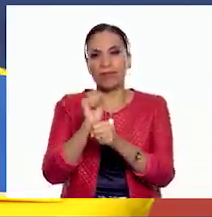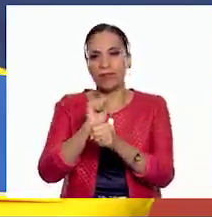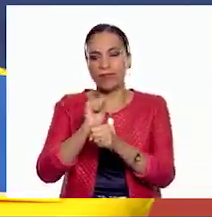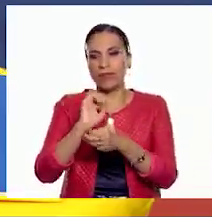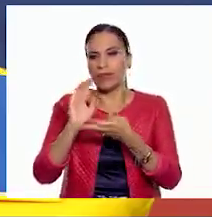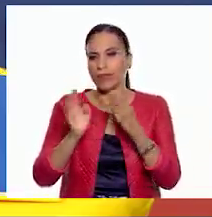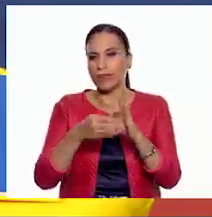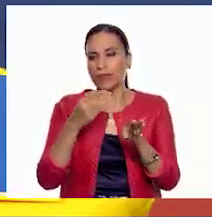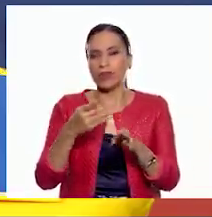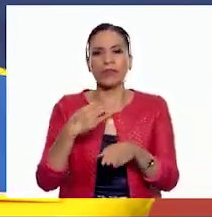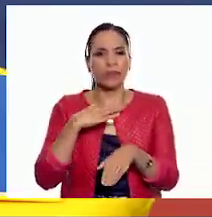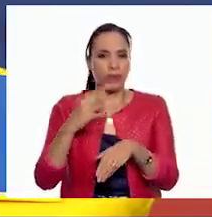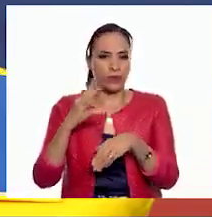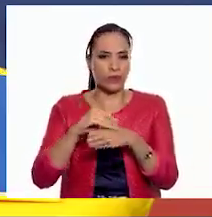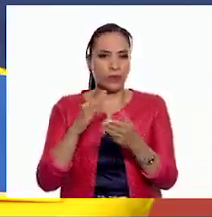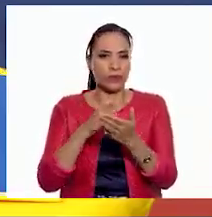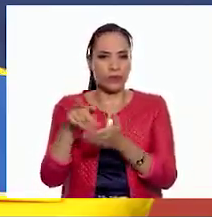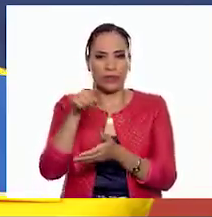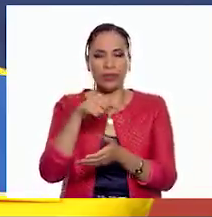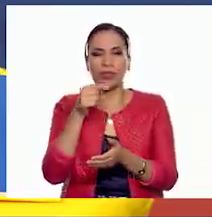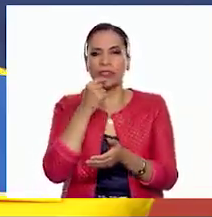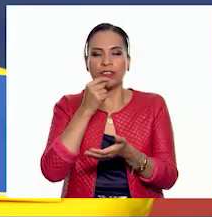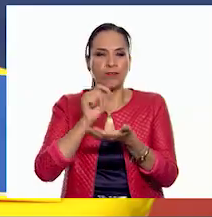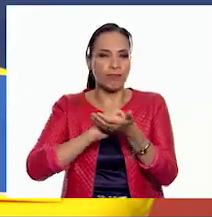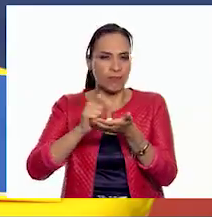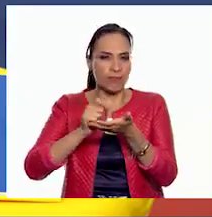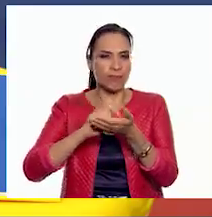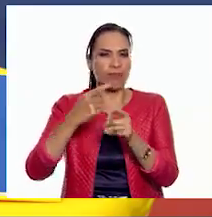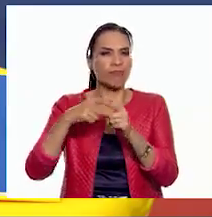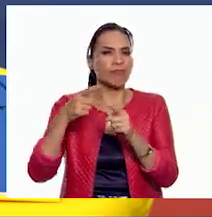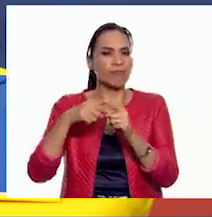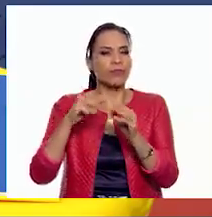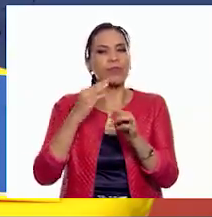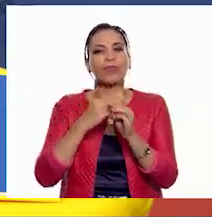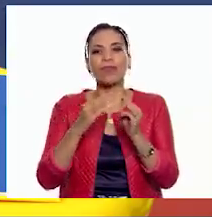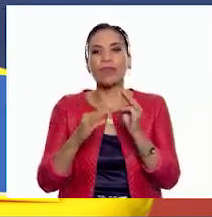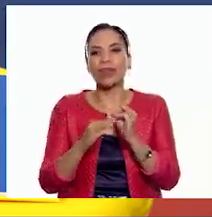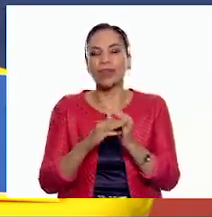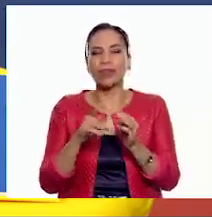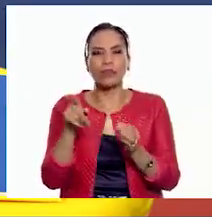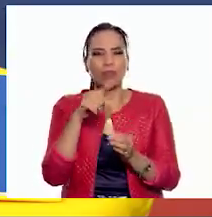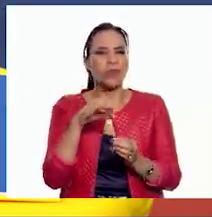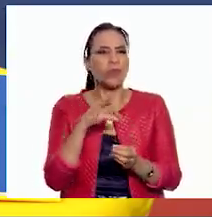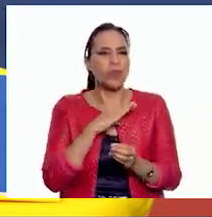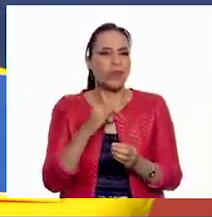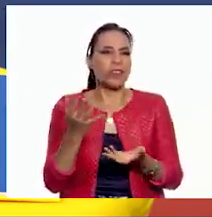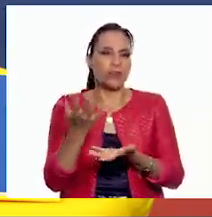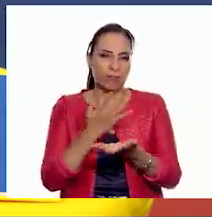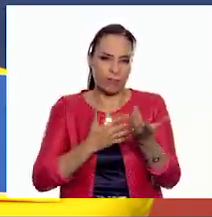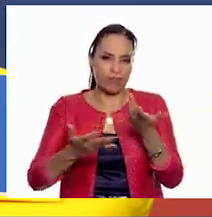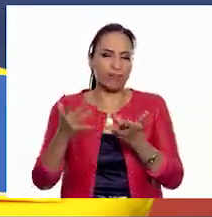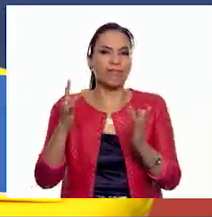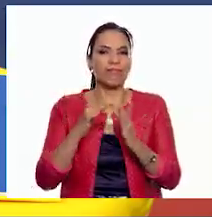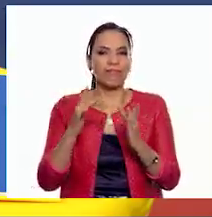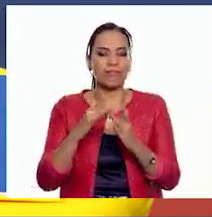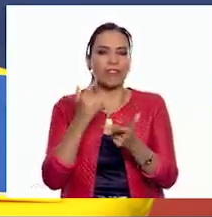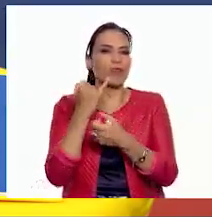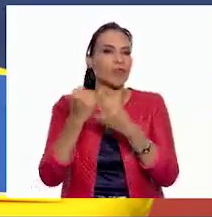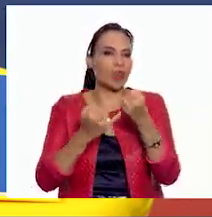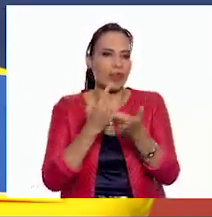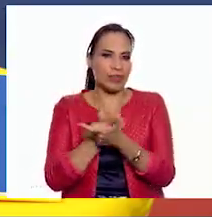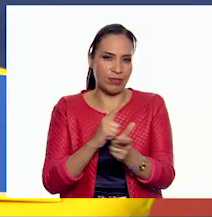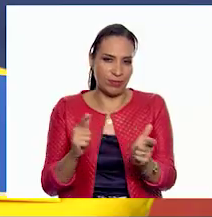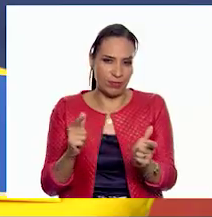mundo. Permítanme llegar a ellas y ellos a través de diversos materiales con los que puedan interactuar y jugar